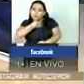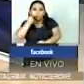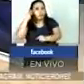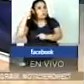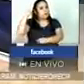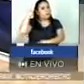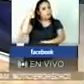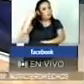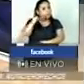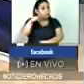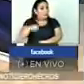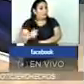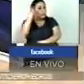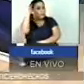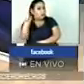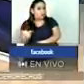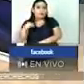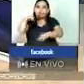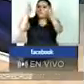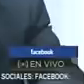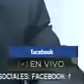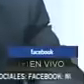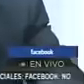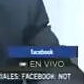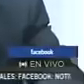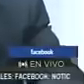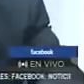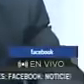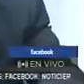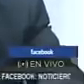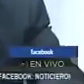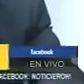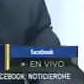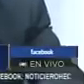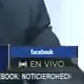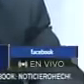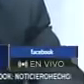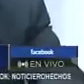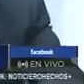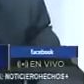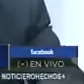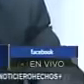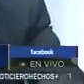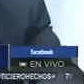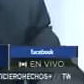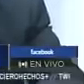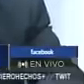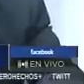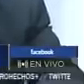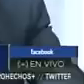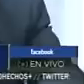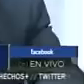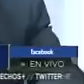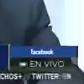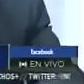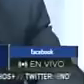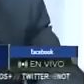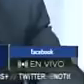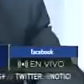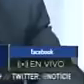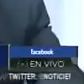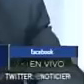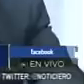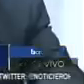importantes de este día. Comenzamos con nuestros titulares. Más justificación que la anterior, por lo tanto, no dar